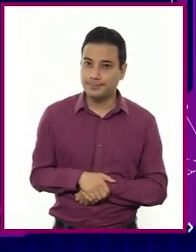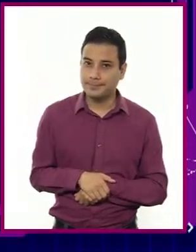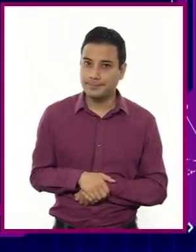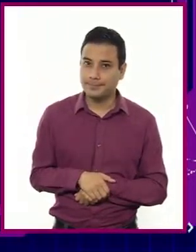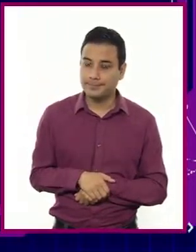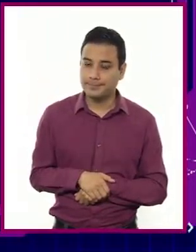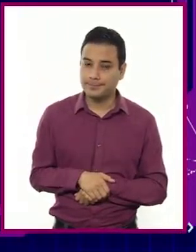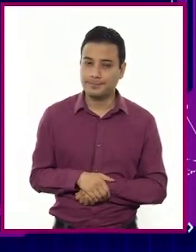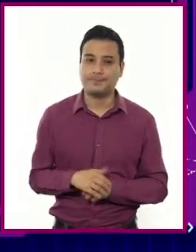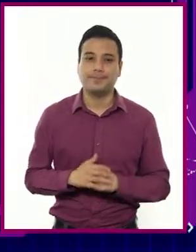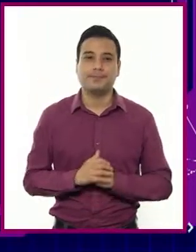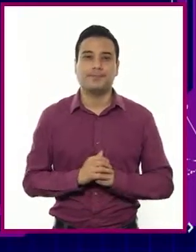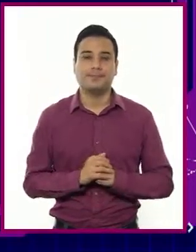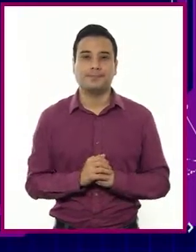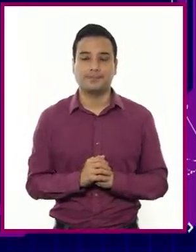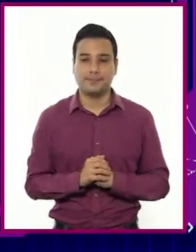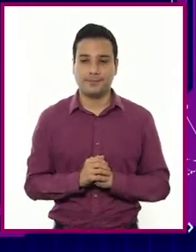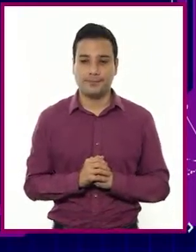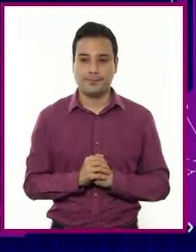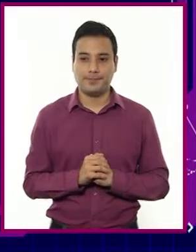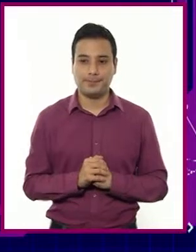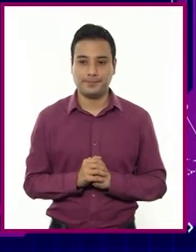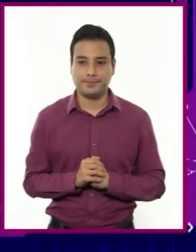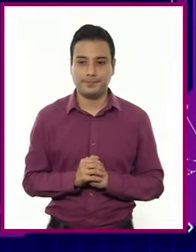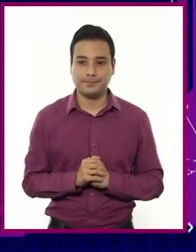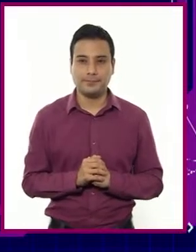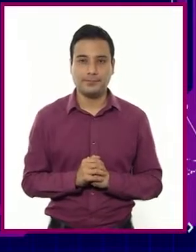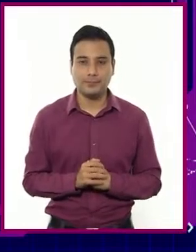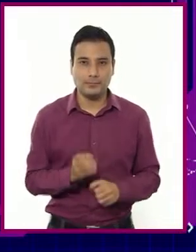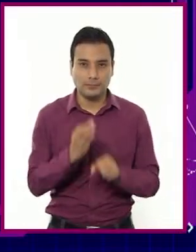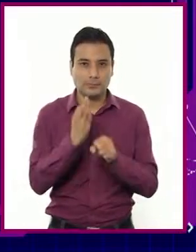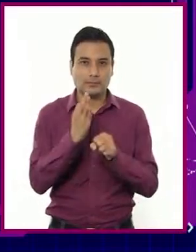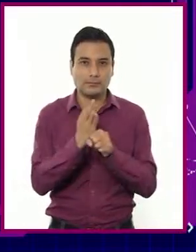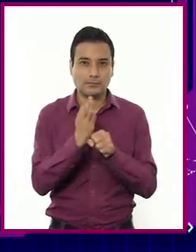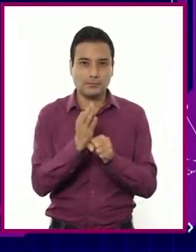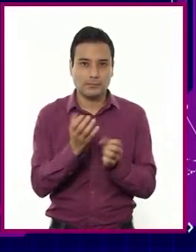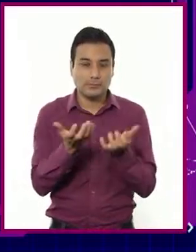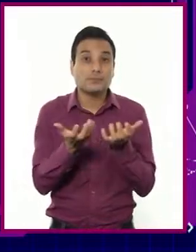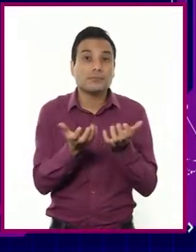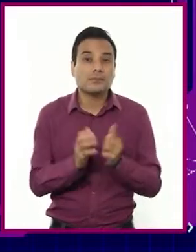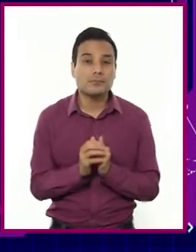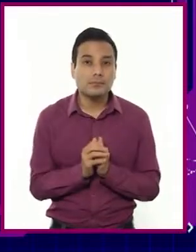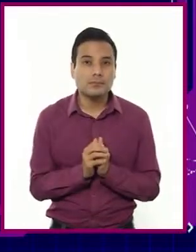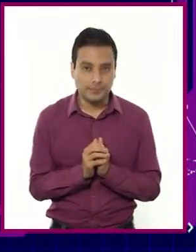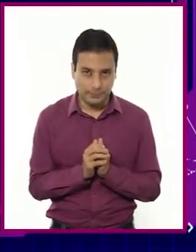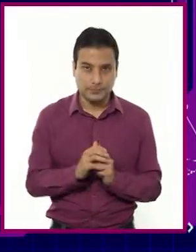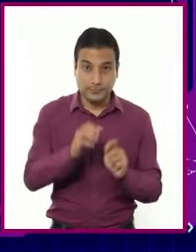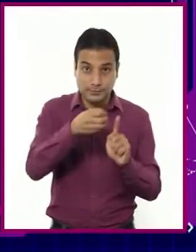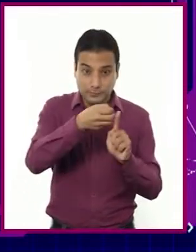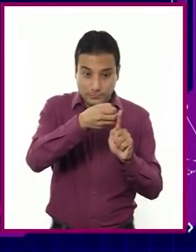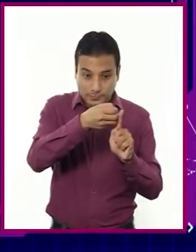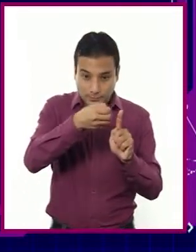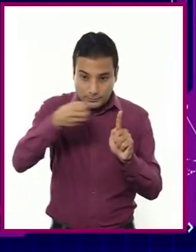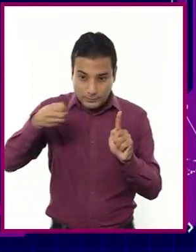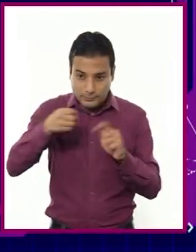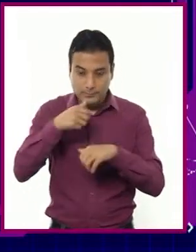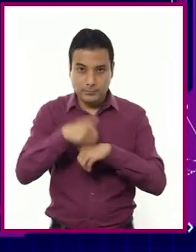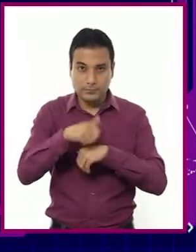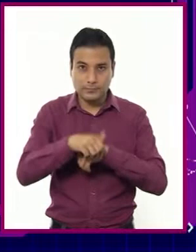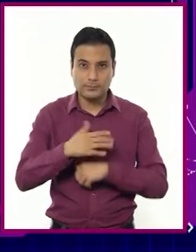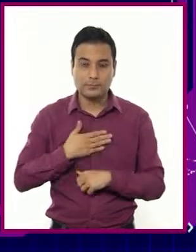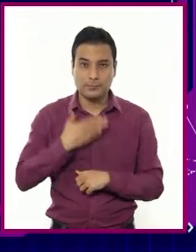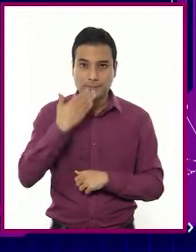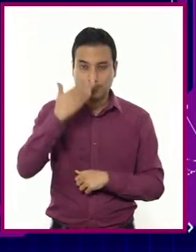miden W. El reto es escribir la expresión algebraica que corresponda al perímetro de la